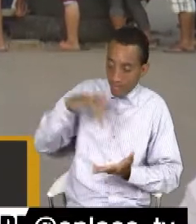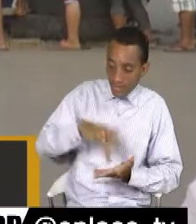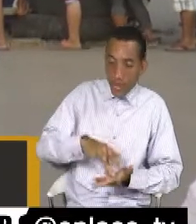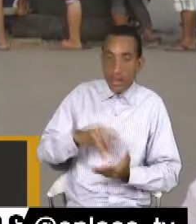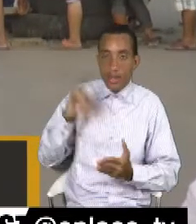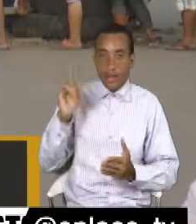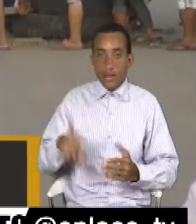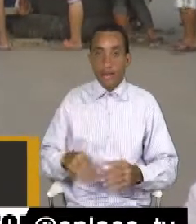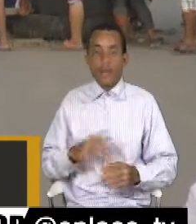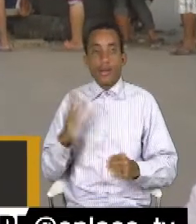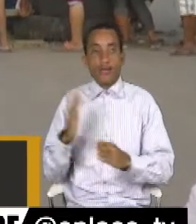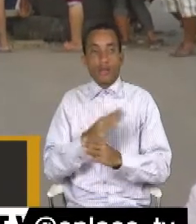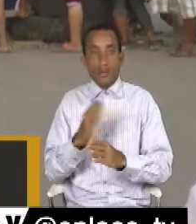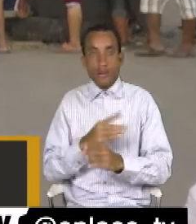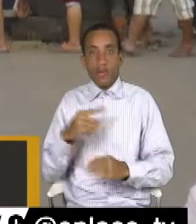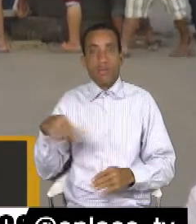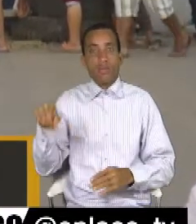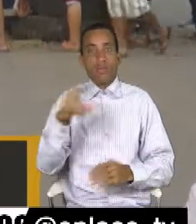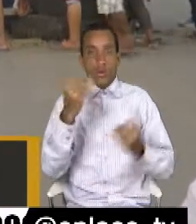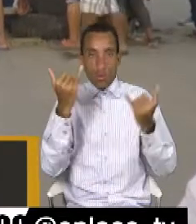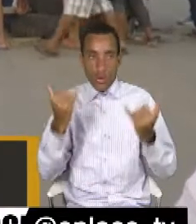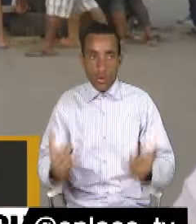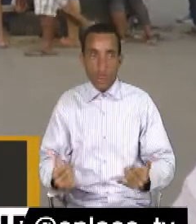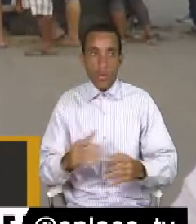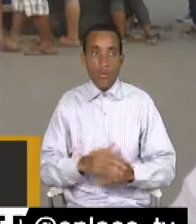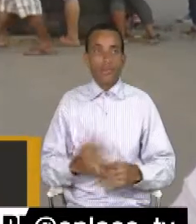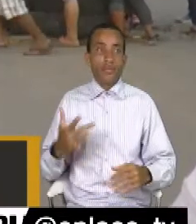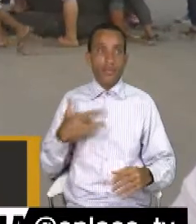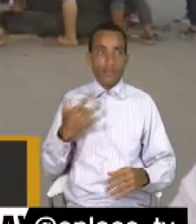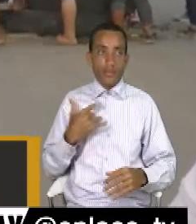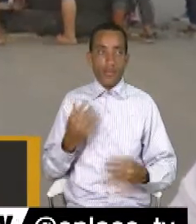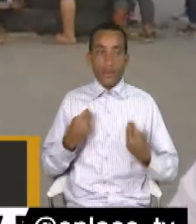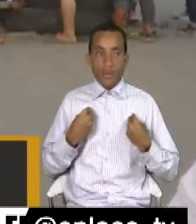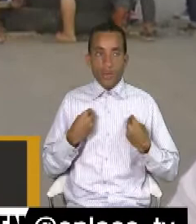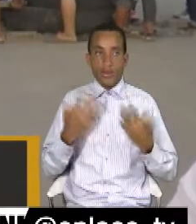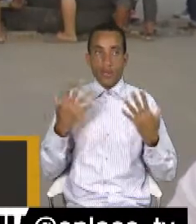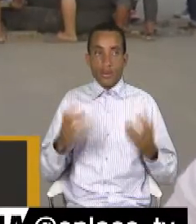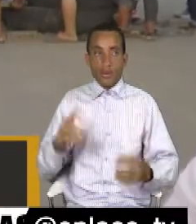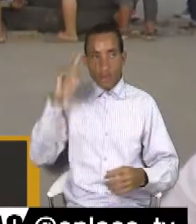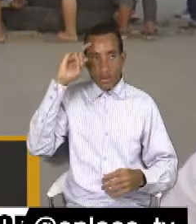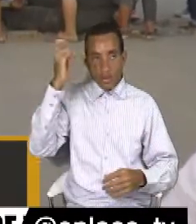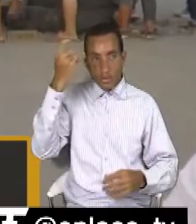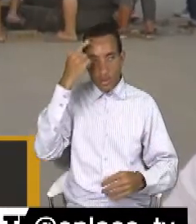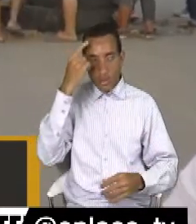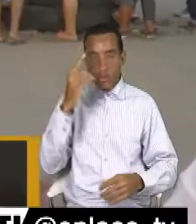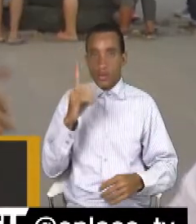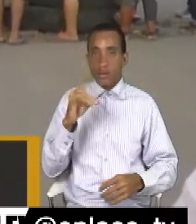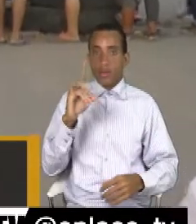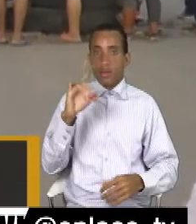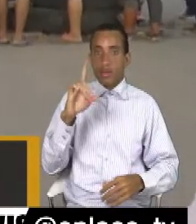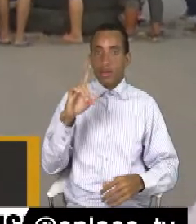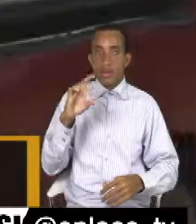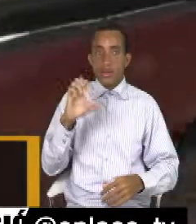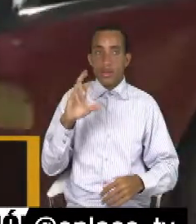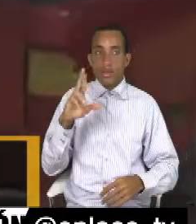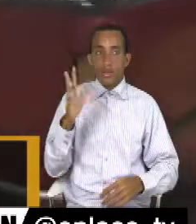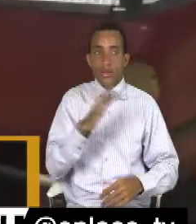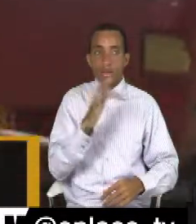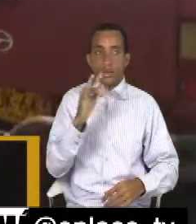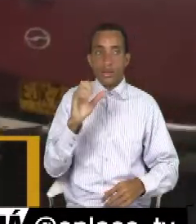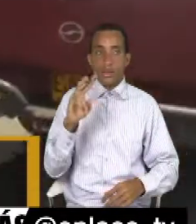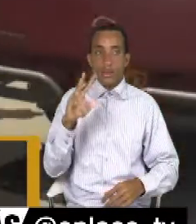sienta esta problemática, porque hoy la sentimos y la vivimos. Queremos a un gobernador, Didier Tavera, que venga también, porque esta vía le corresponde a